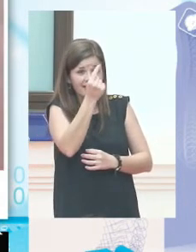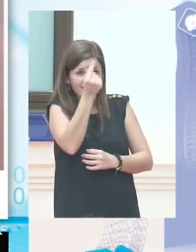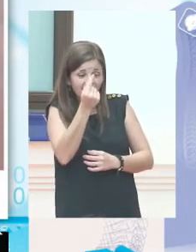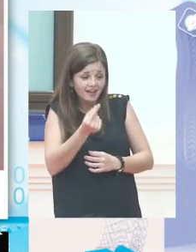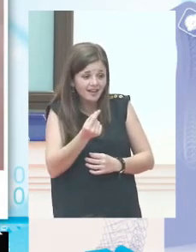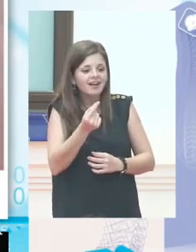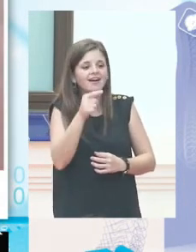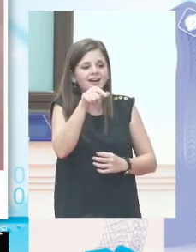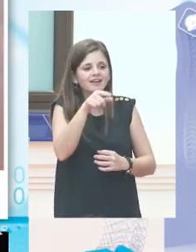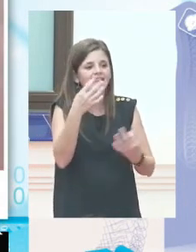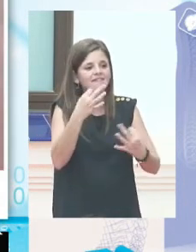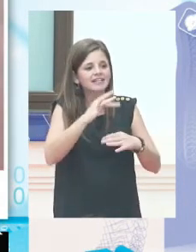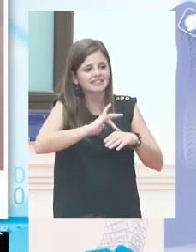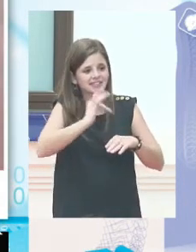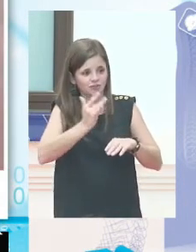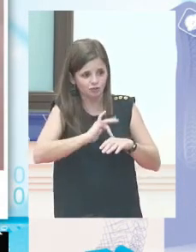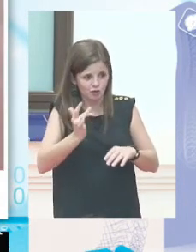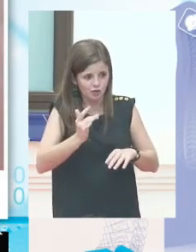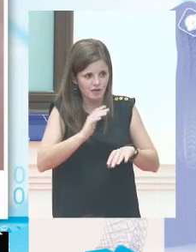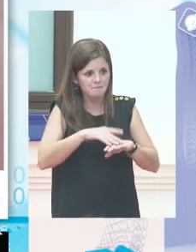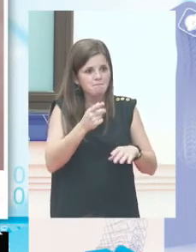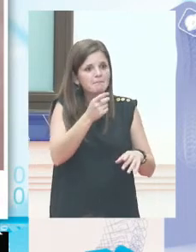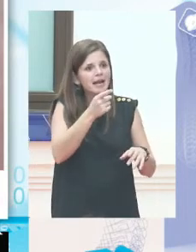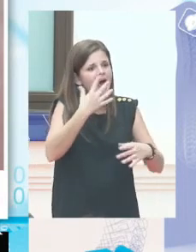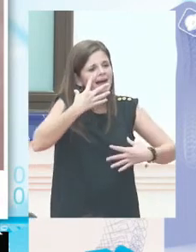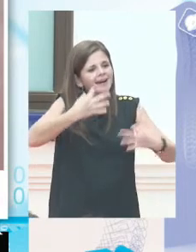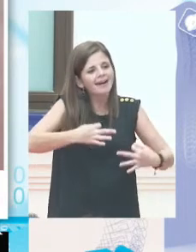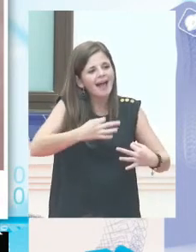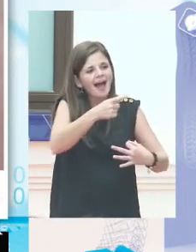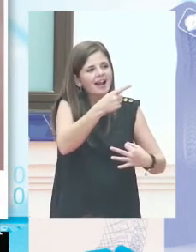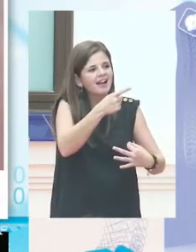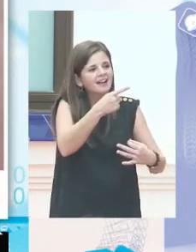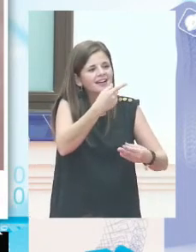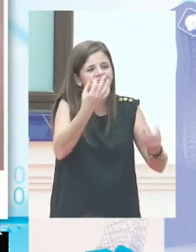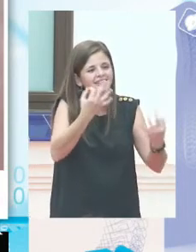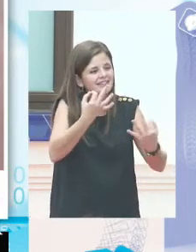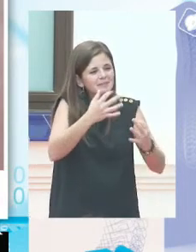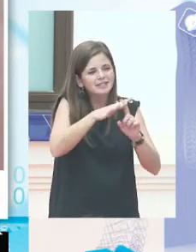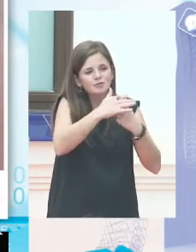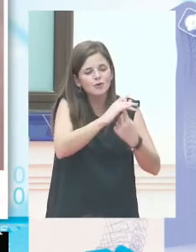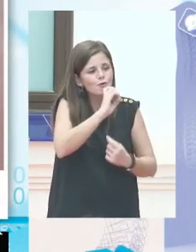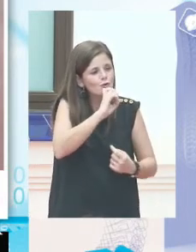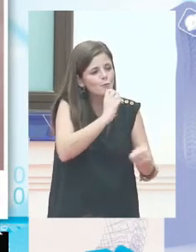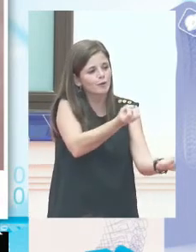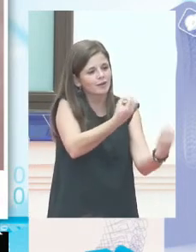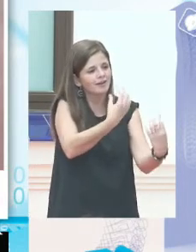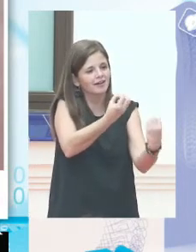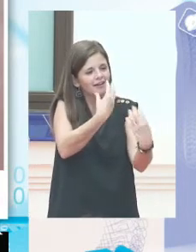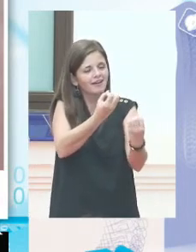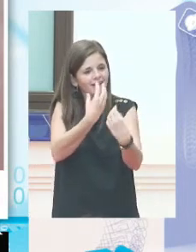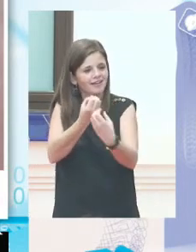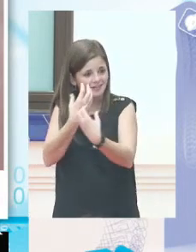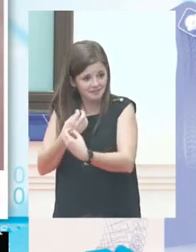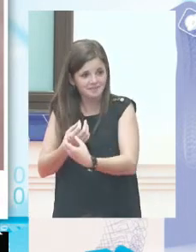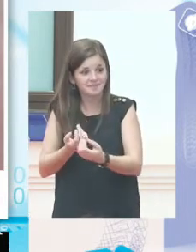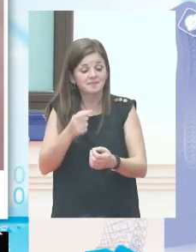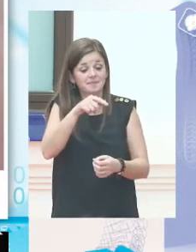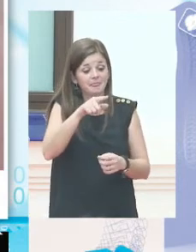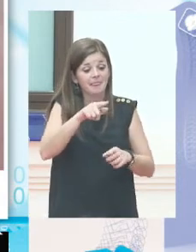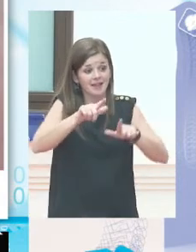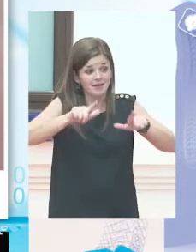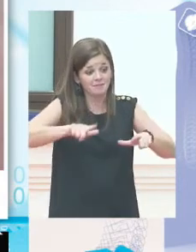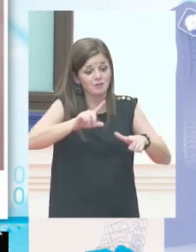información de lo que está pasando realmente y mejorar nuestros sistemas de simulación y además poder adaptar el propio puesto de trabajo